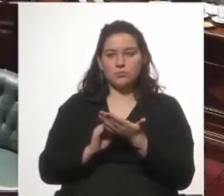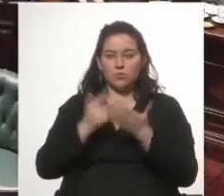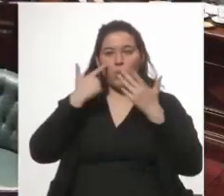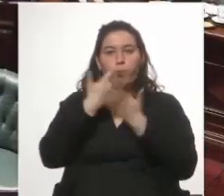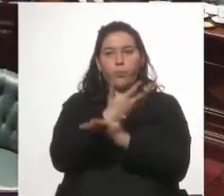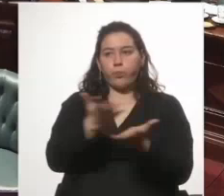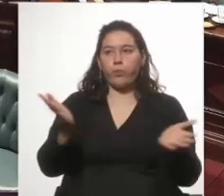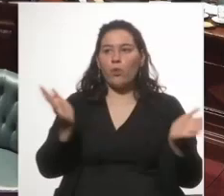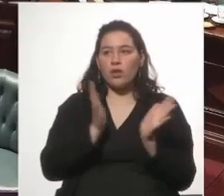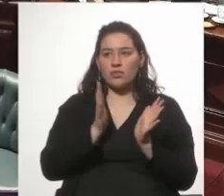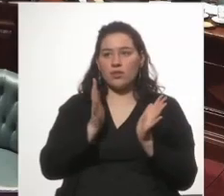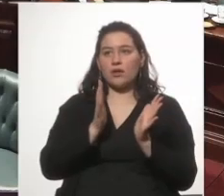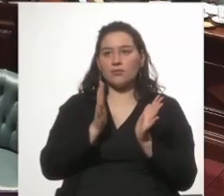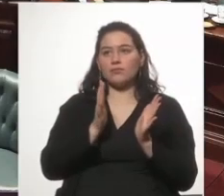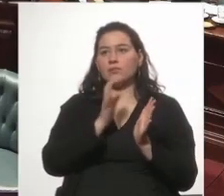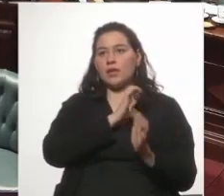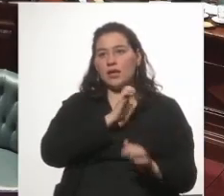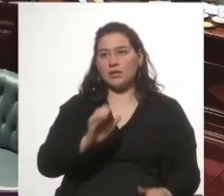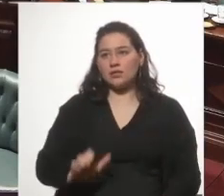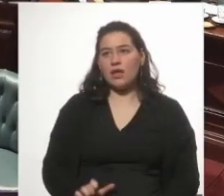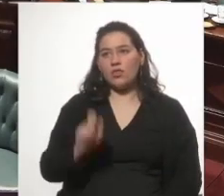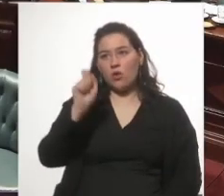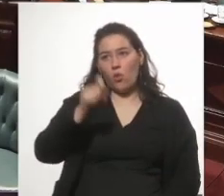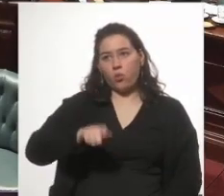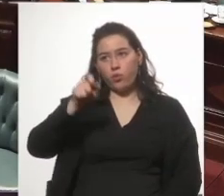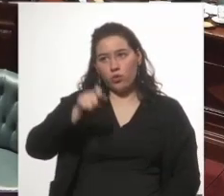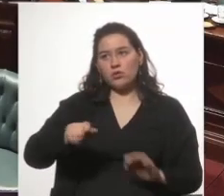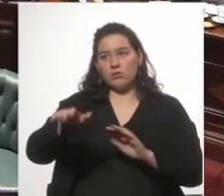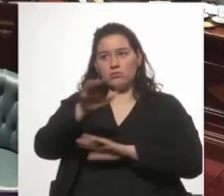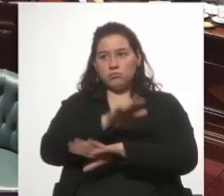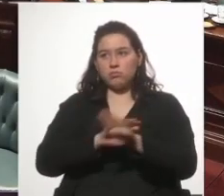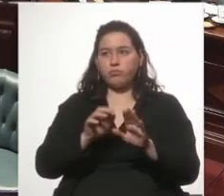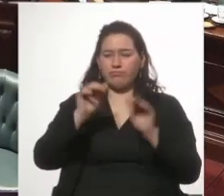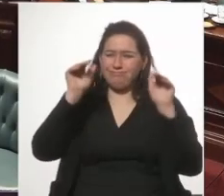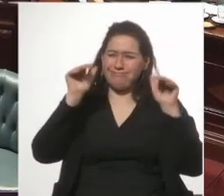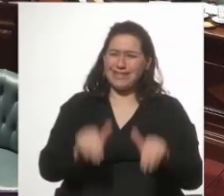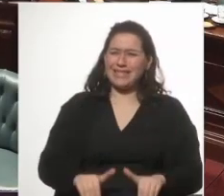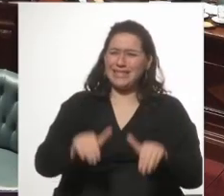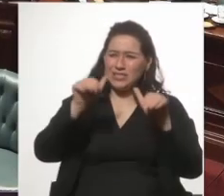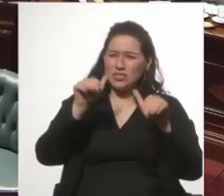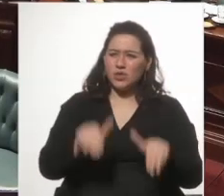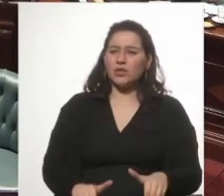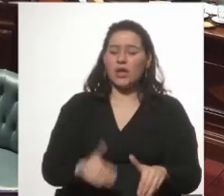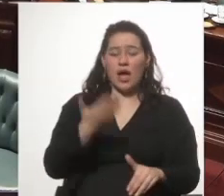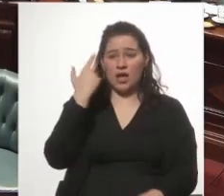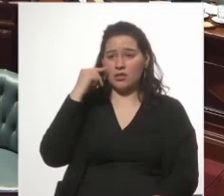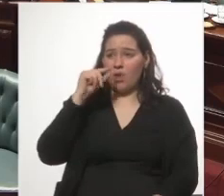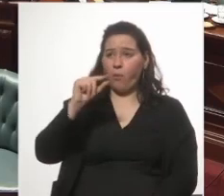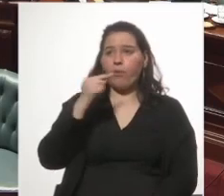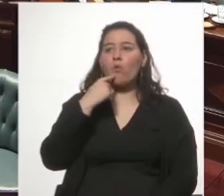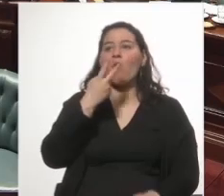exponiendo al Estado a juicios reparatorios por sumas millonarias. Recientemente la mencionada Fiscalía ha sido